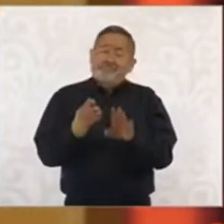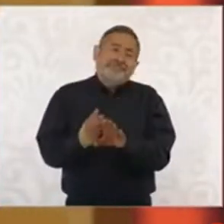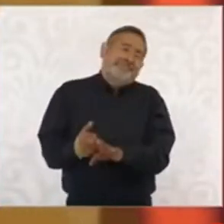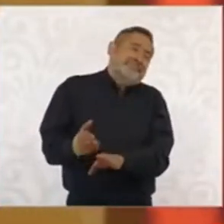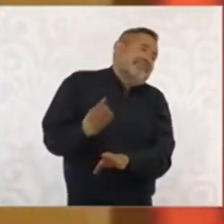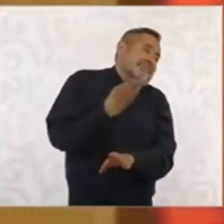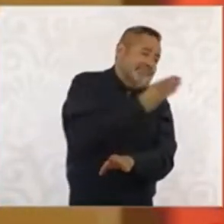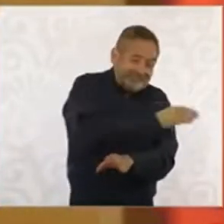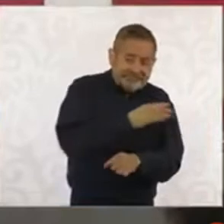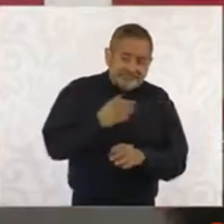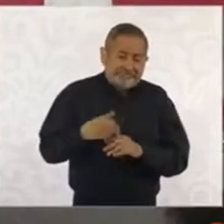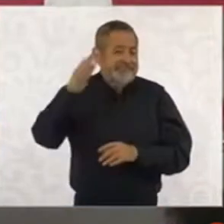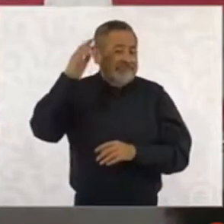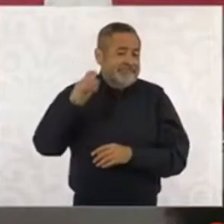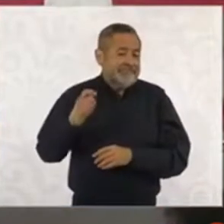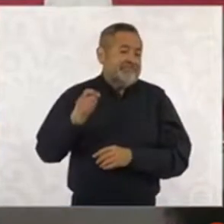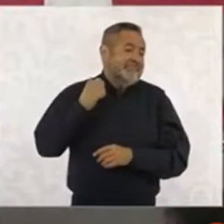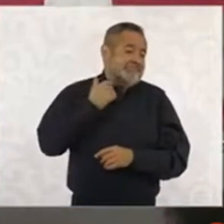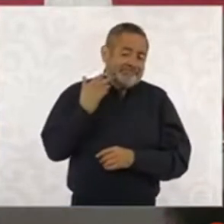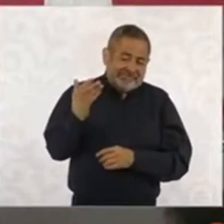Poder Judicial, ni siquiera del nuevo.